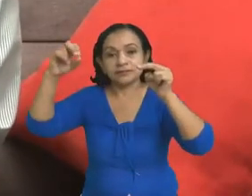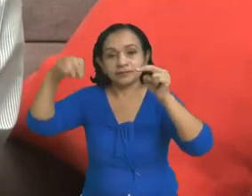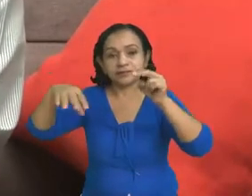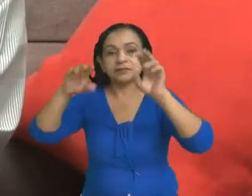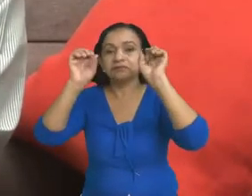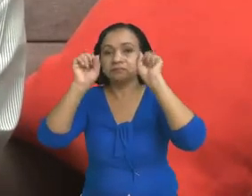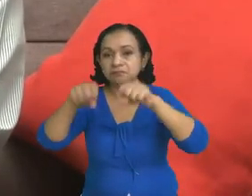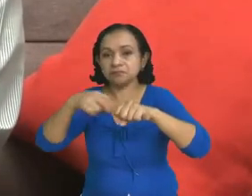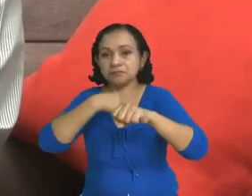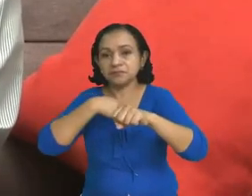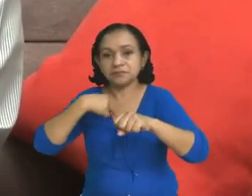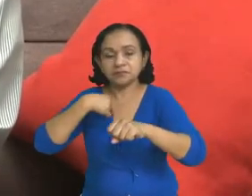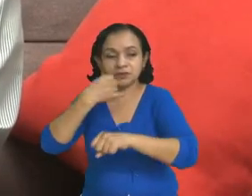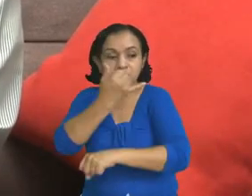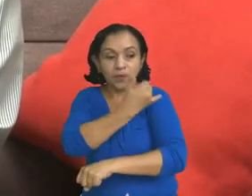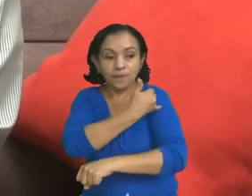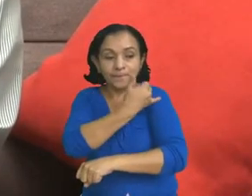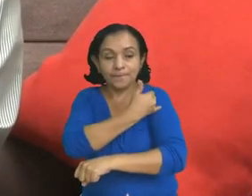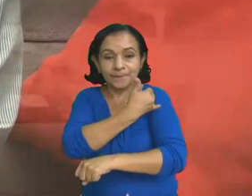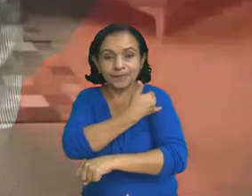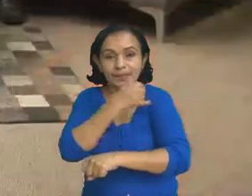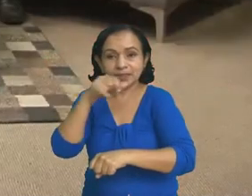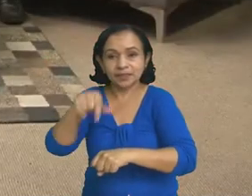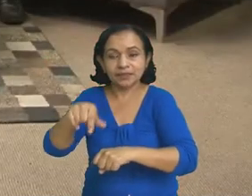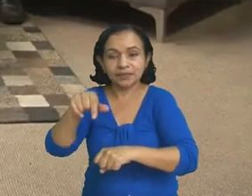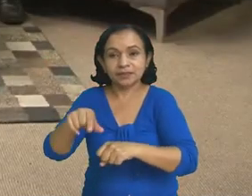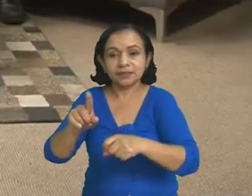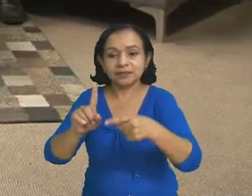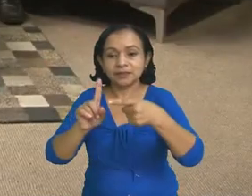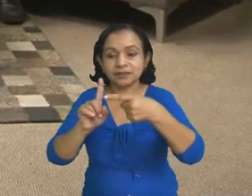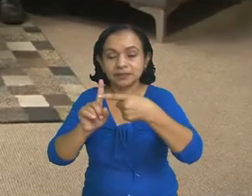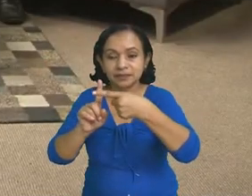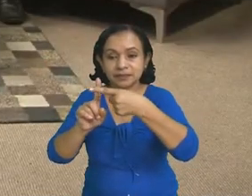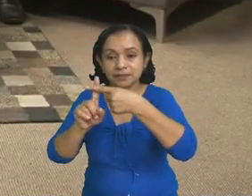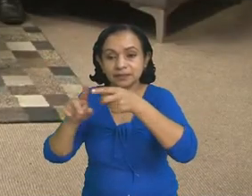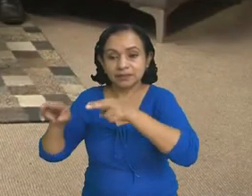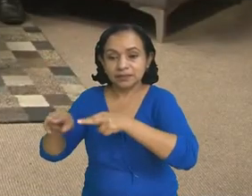hacer ese hospital regional ahí en la Cruz de Río Grande,